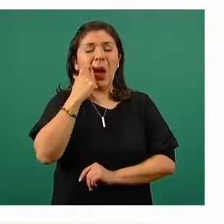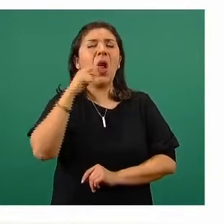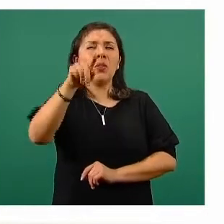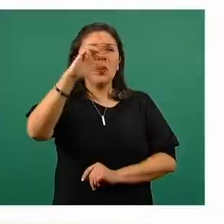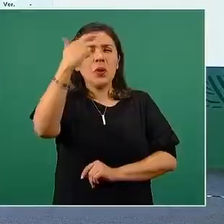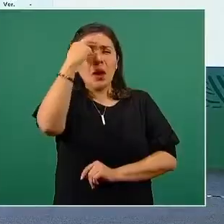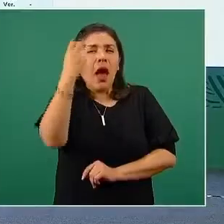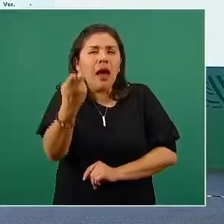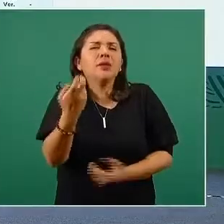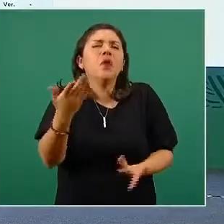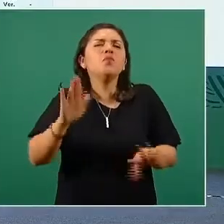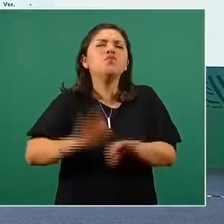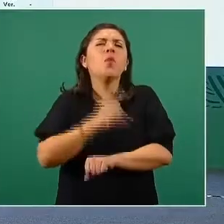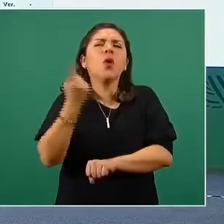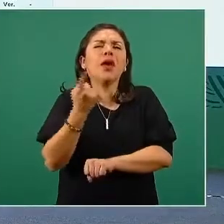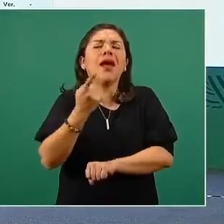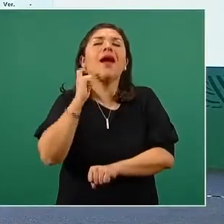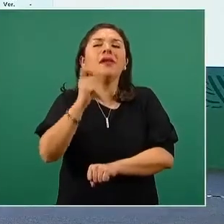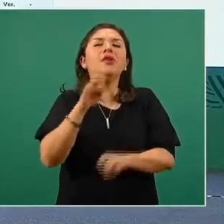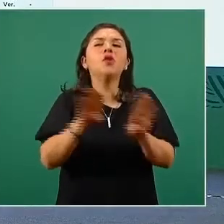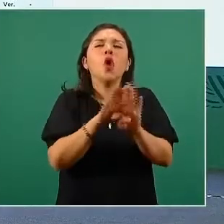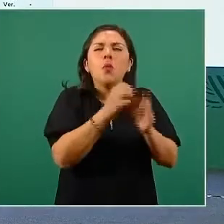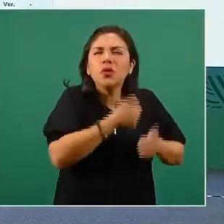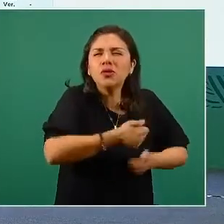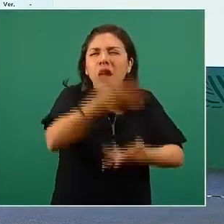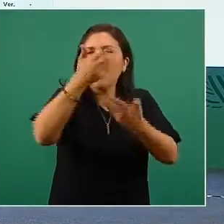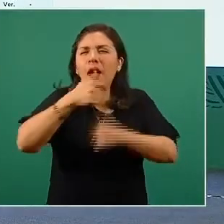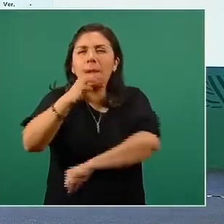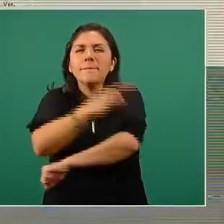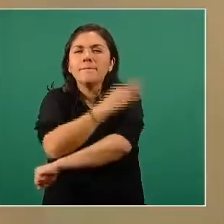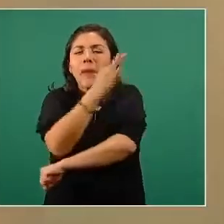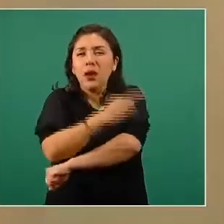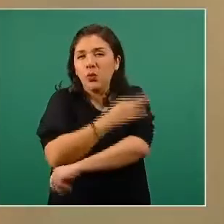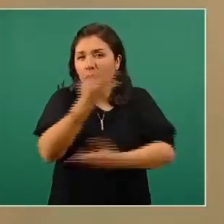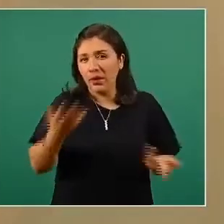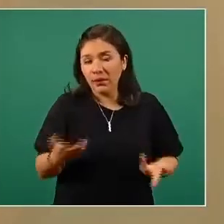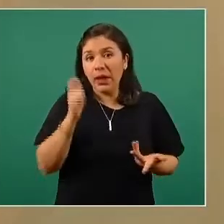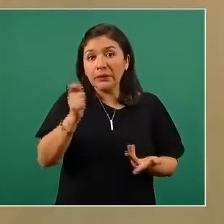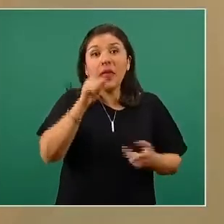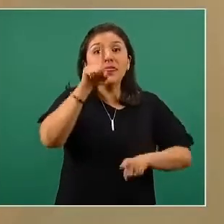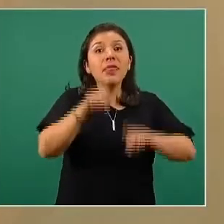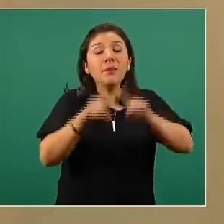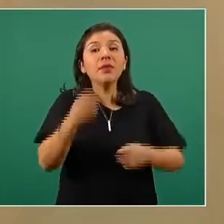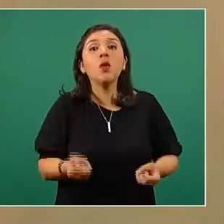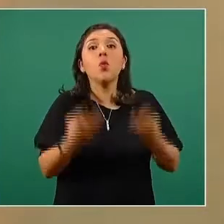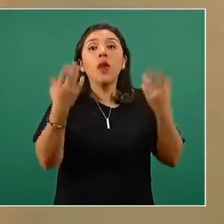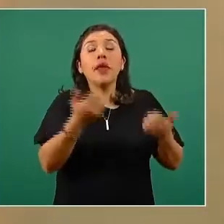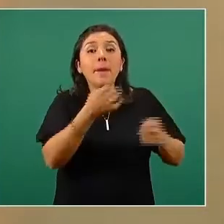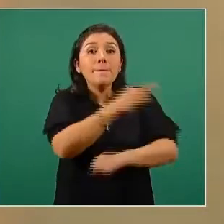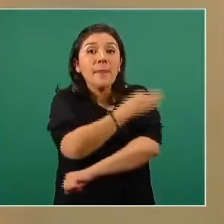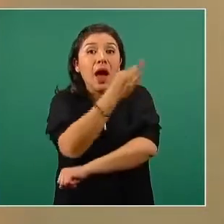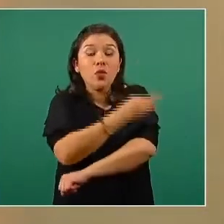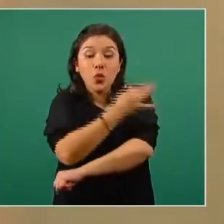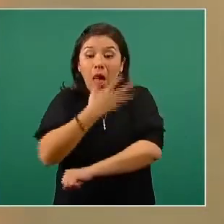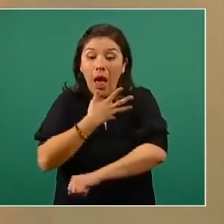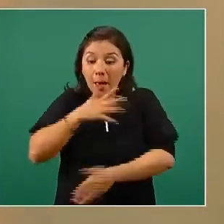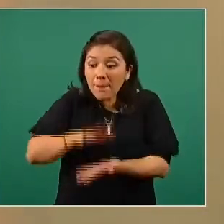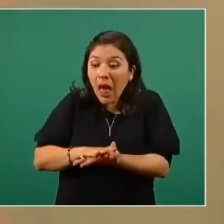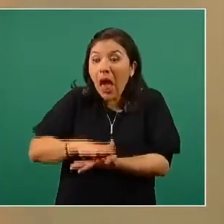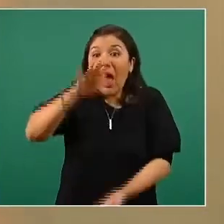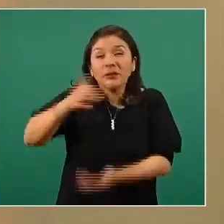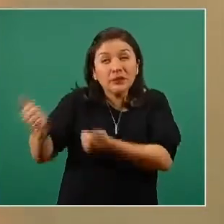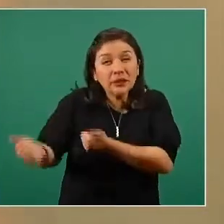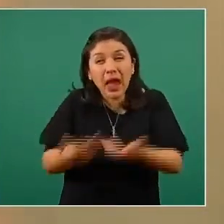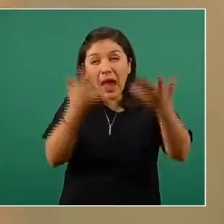que esto también tiene que ver con la distribución de la vacuna, es decir, dependiendo la cantidad o la vacuna que tengamos mayor volumen